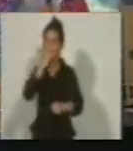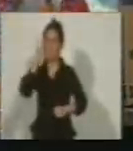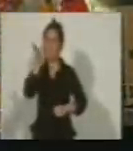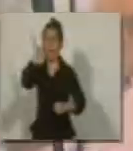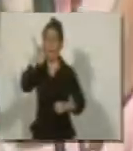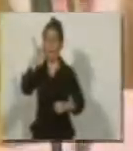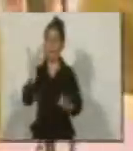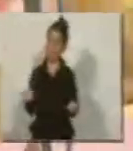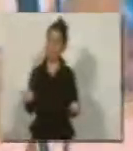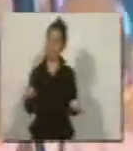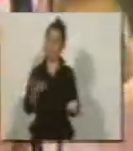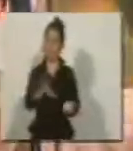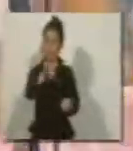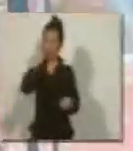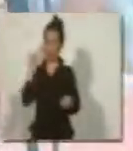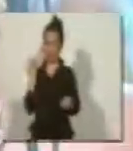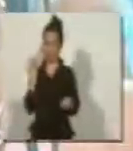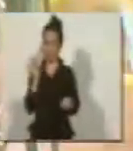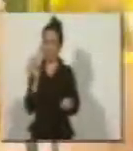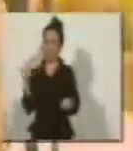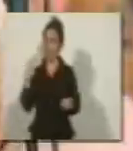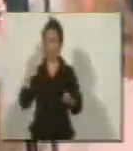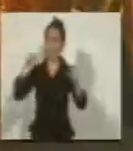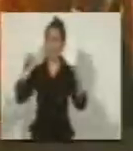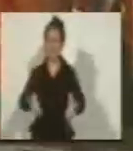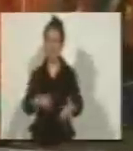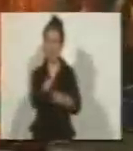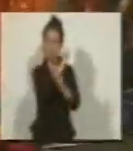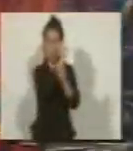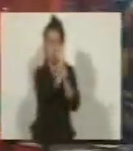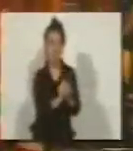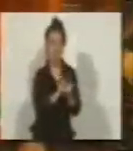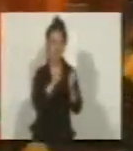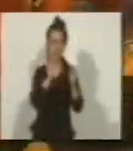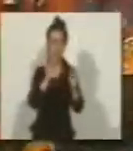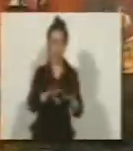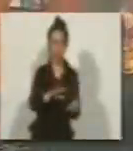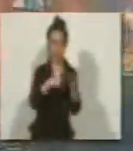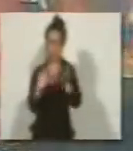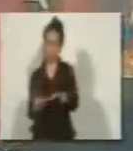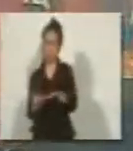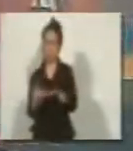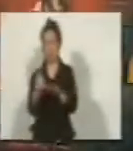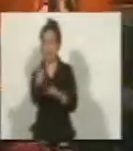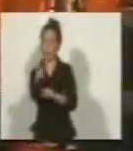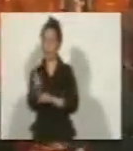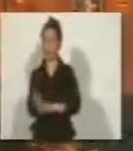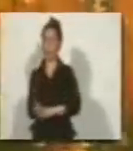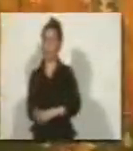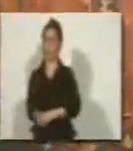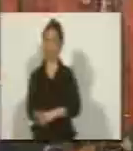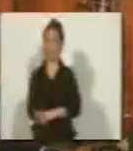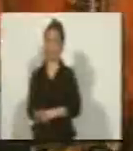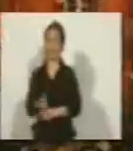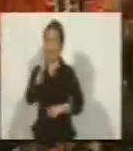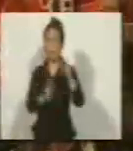preguntar, una mierda convertida en boceto. Y a los que viven para el carnaval, nos faltaste